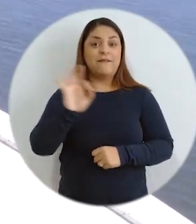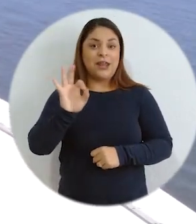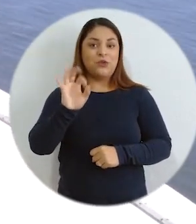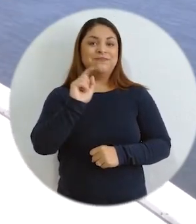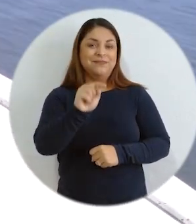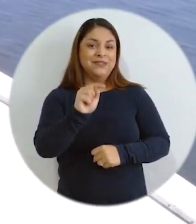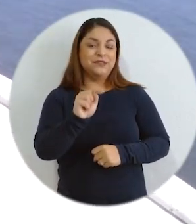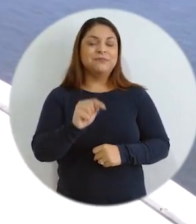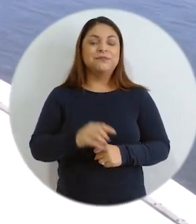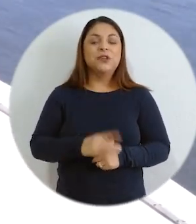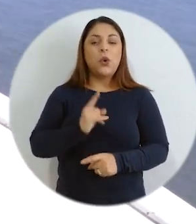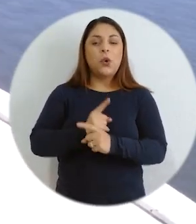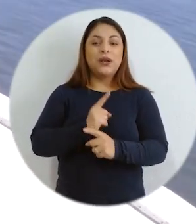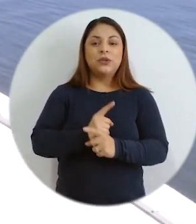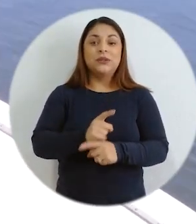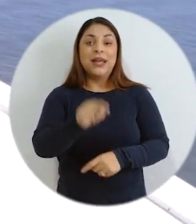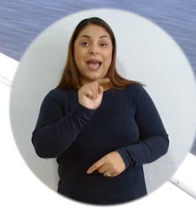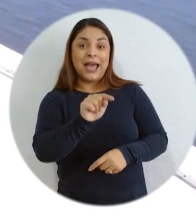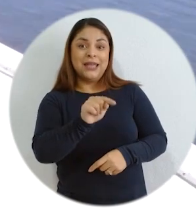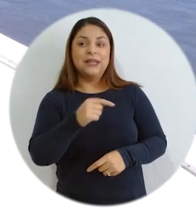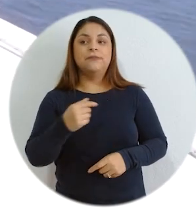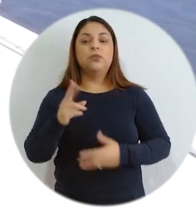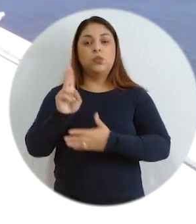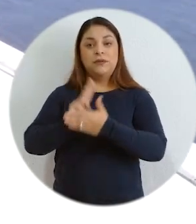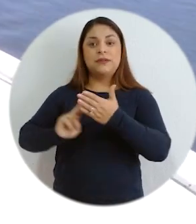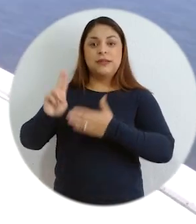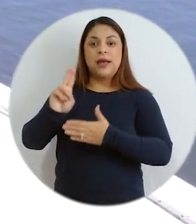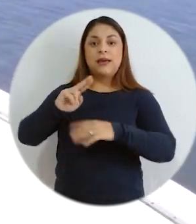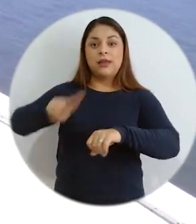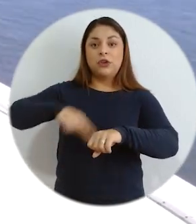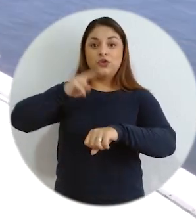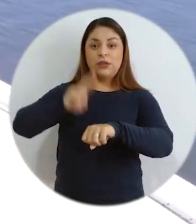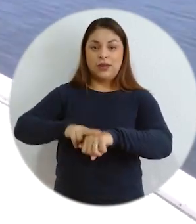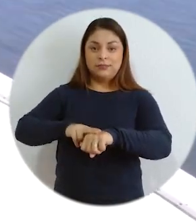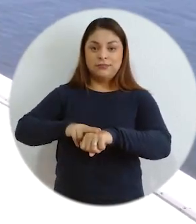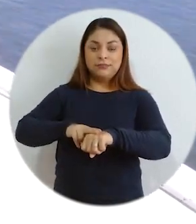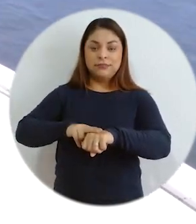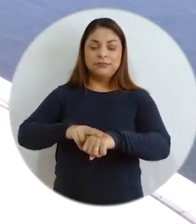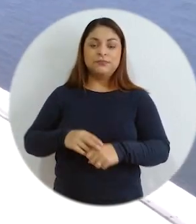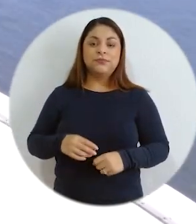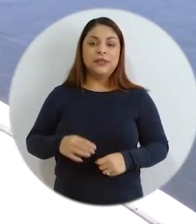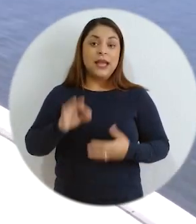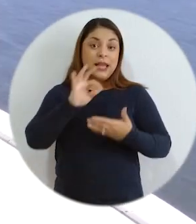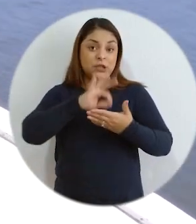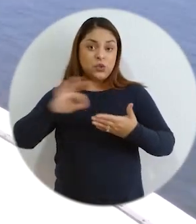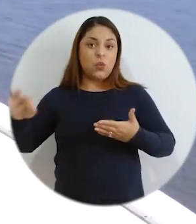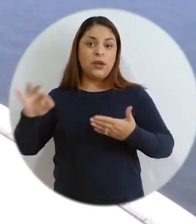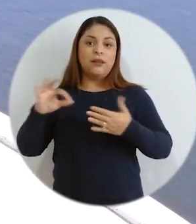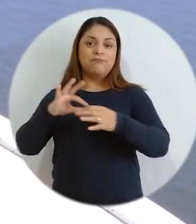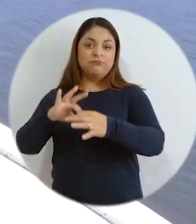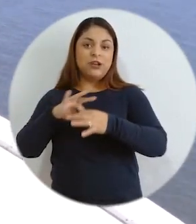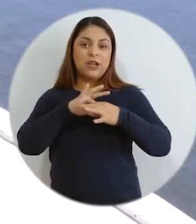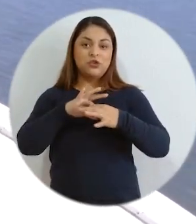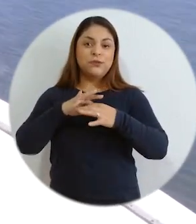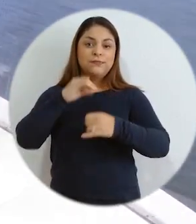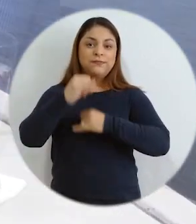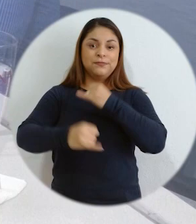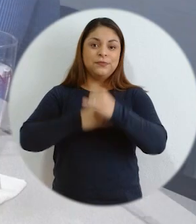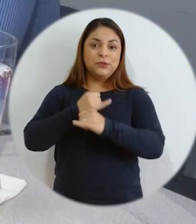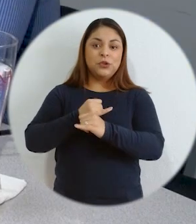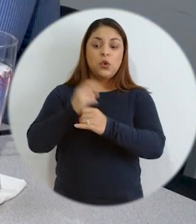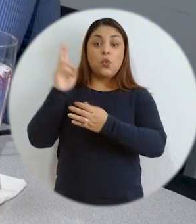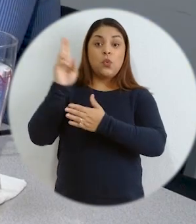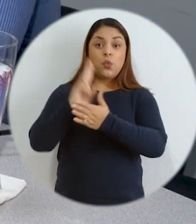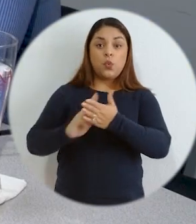de este año, el 8 de febrero, fue Correcto. Que nuestra universidad, en este caso